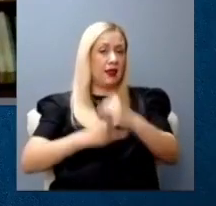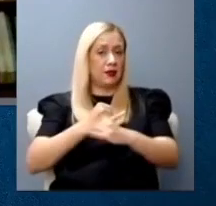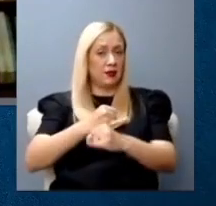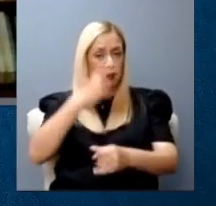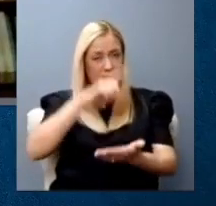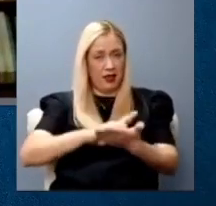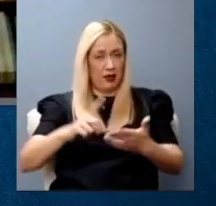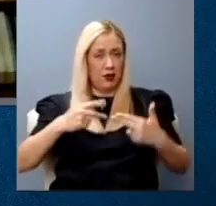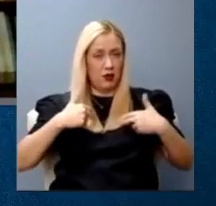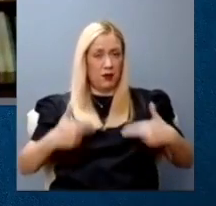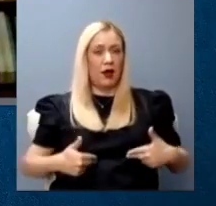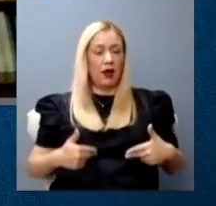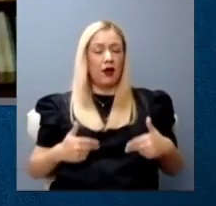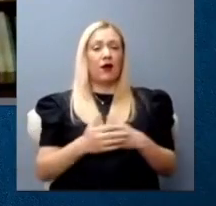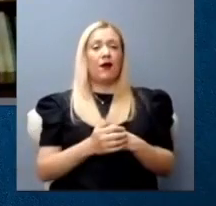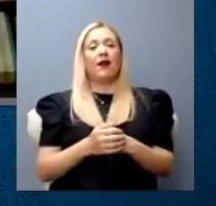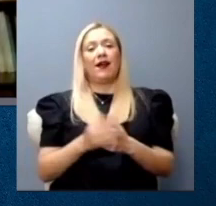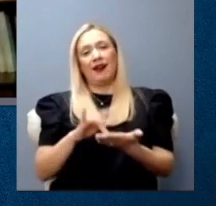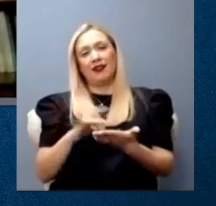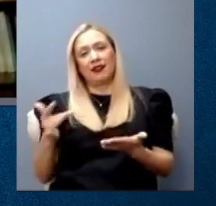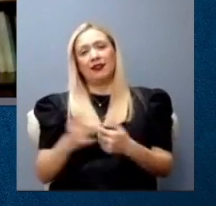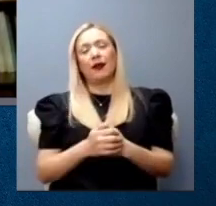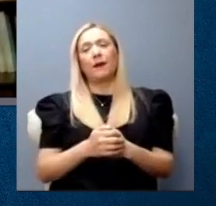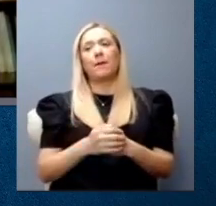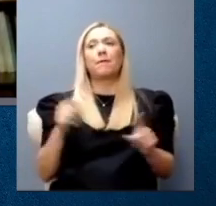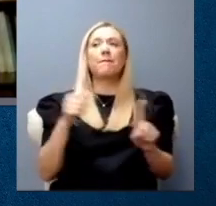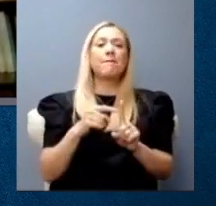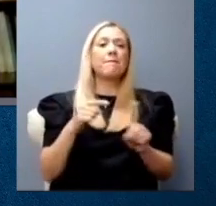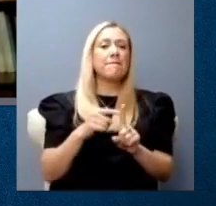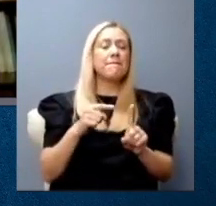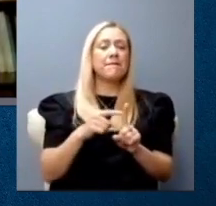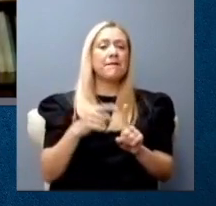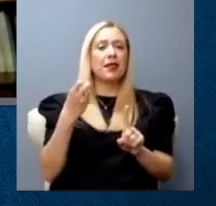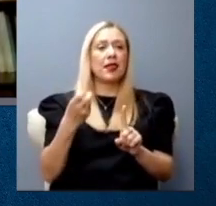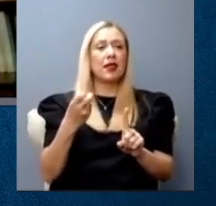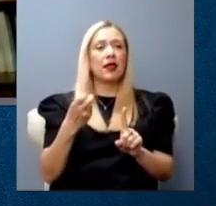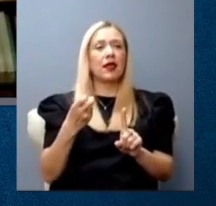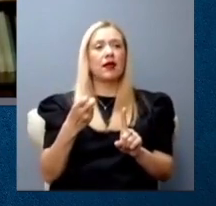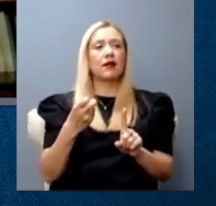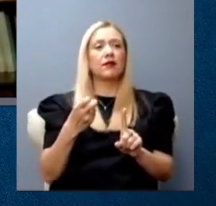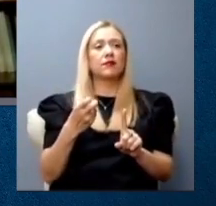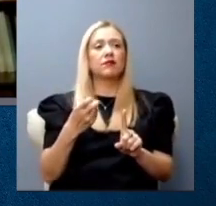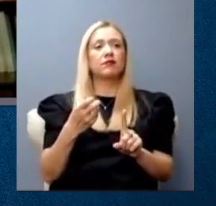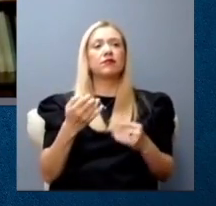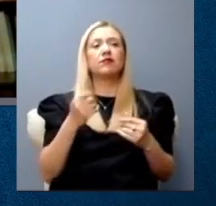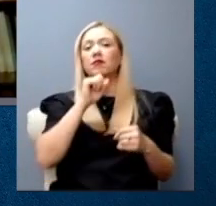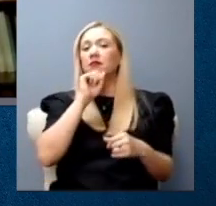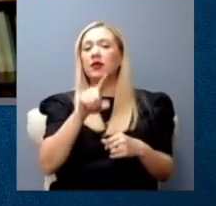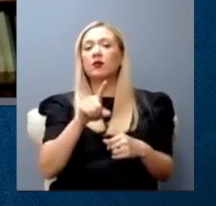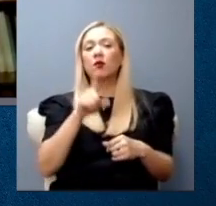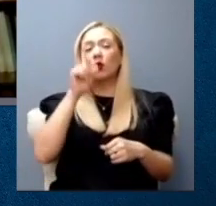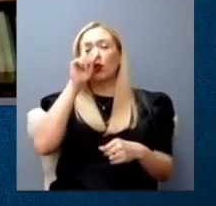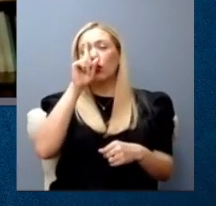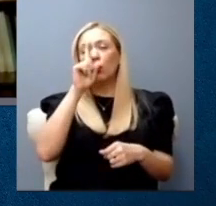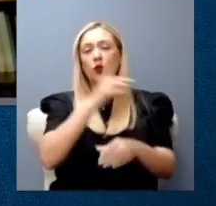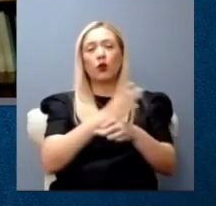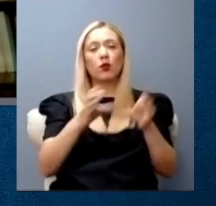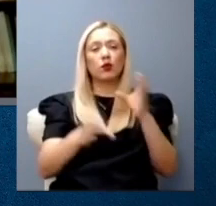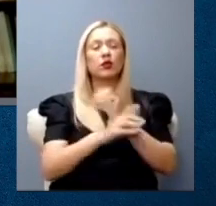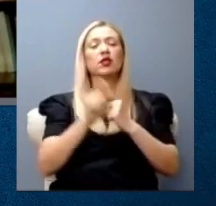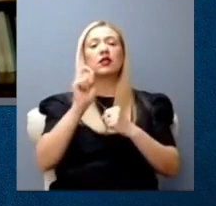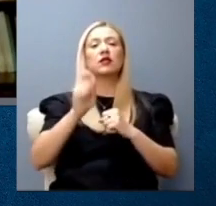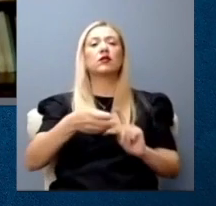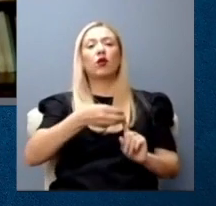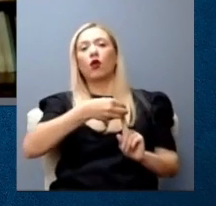humanos, muchas gracias. Por lo que se refiere al derecho internacional de los derechos humanos, a mí me gustaría también concluir con una consideración de orden